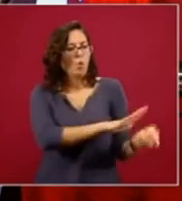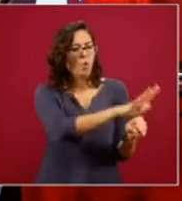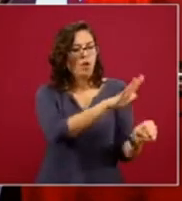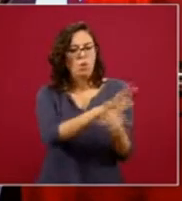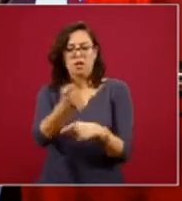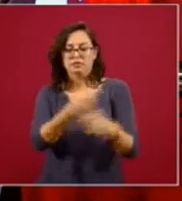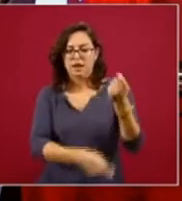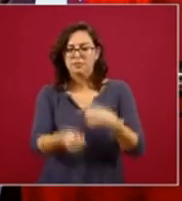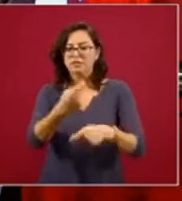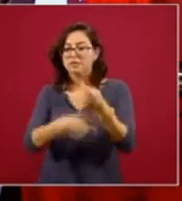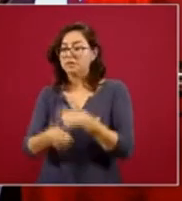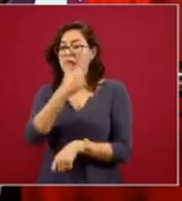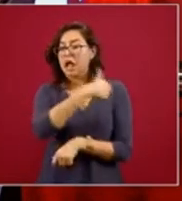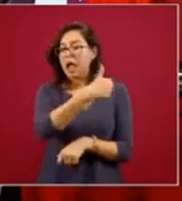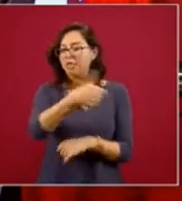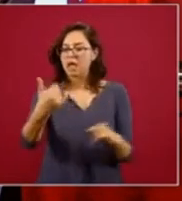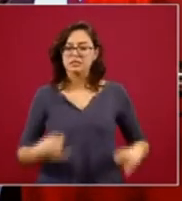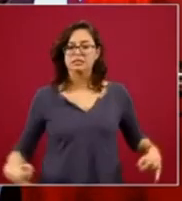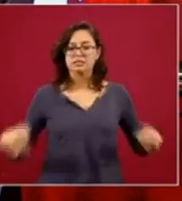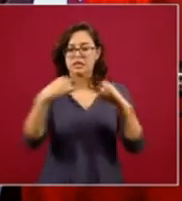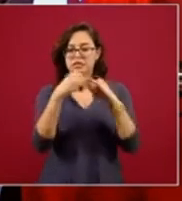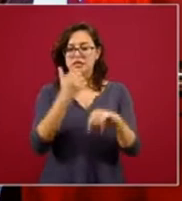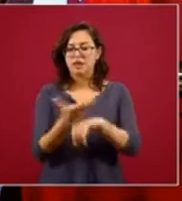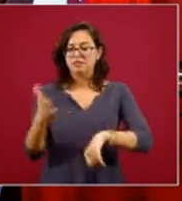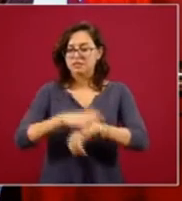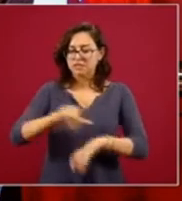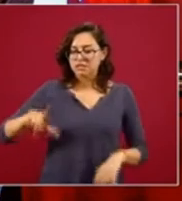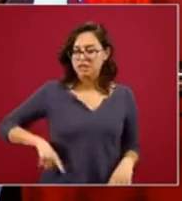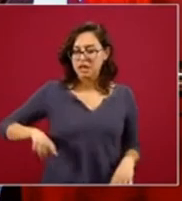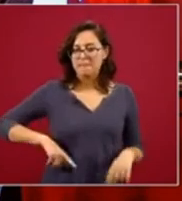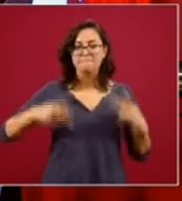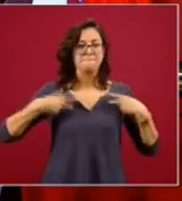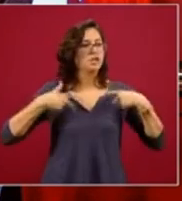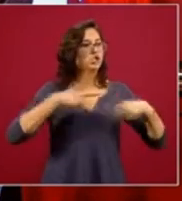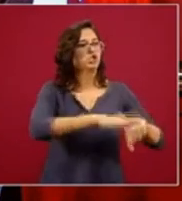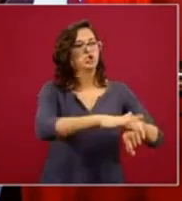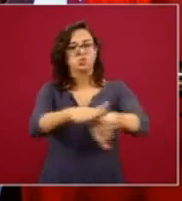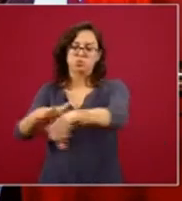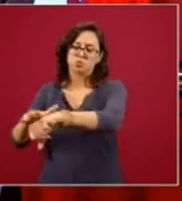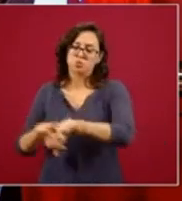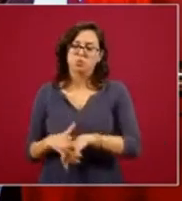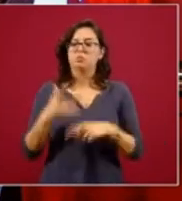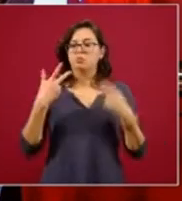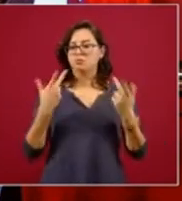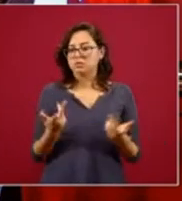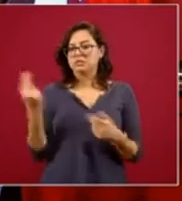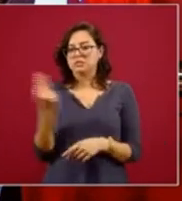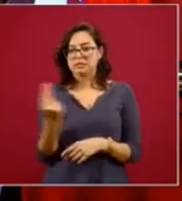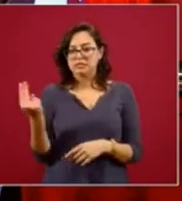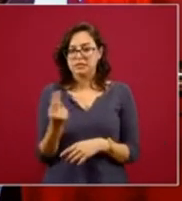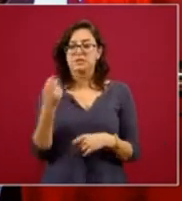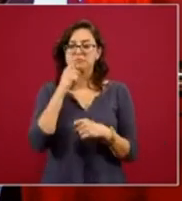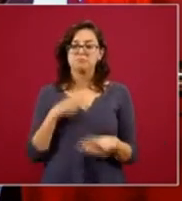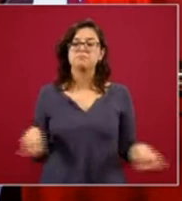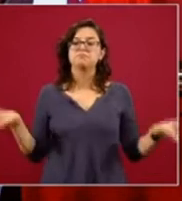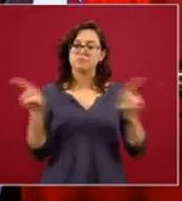Administración Pública Federal y que solicitan a la ciudadanía y comunidad empresarial. Revisa y dictamina